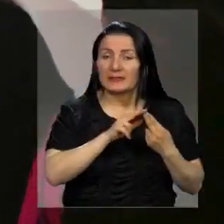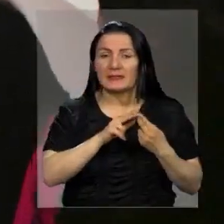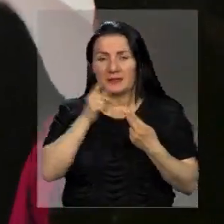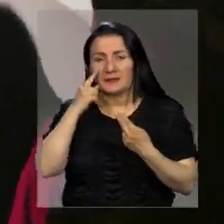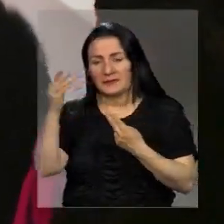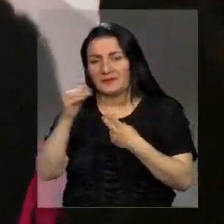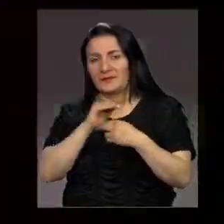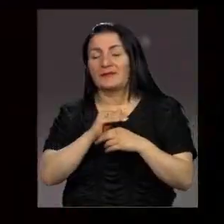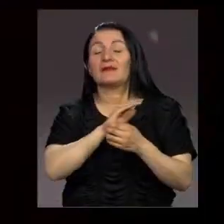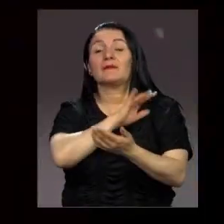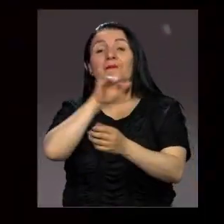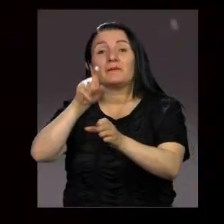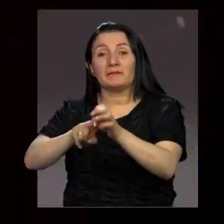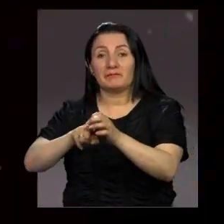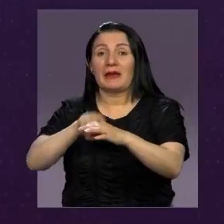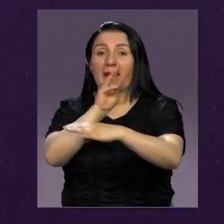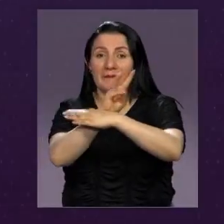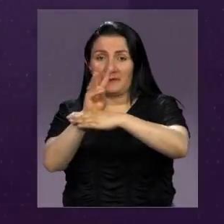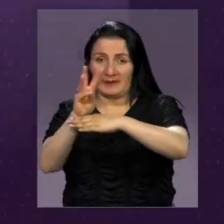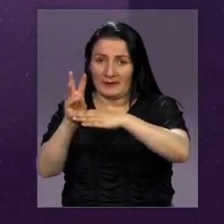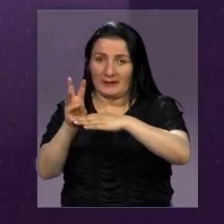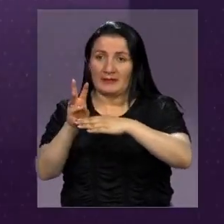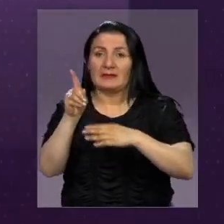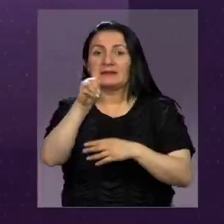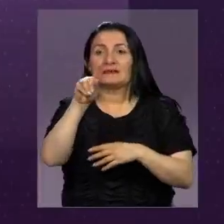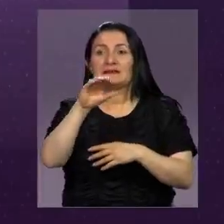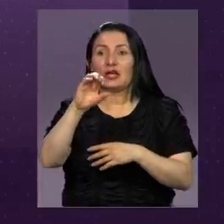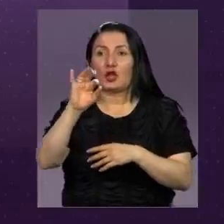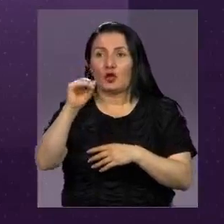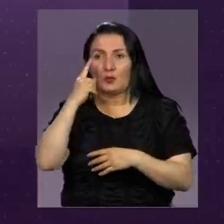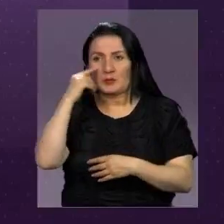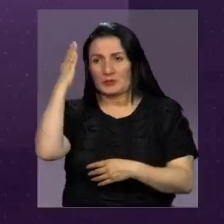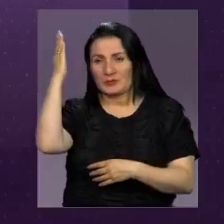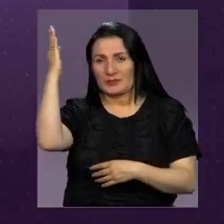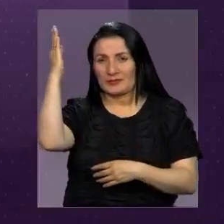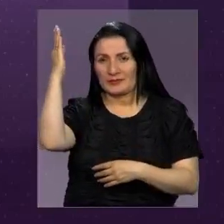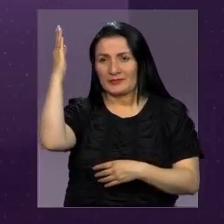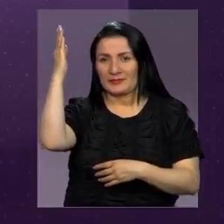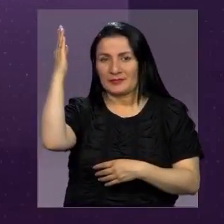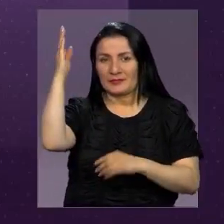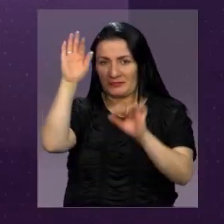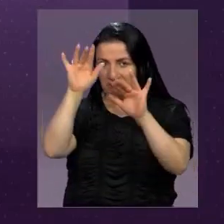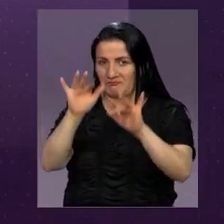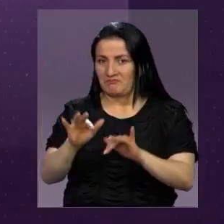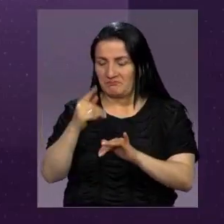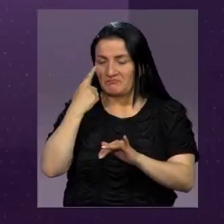la página del Programa Distrital de Estímulos, sicon.scrd.gob.co.